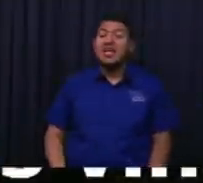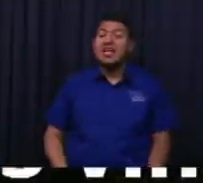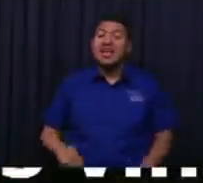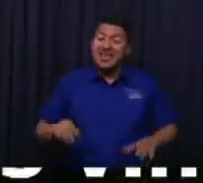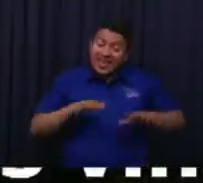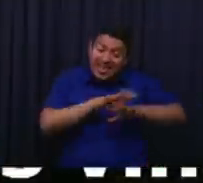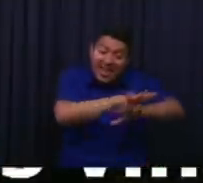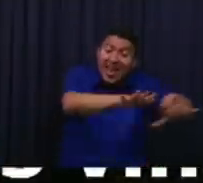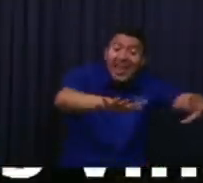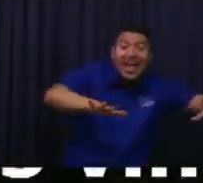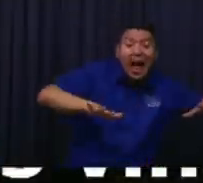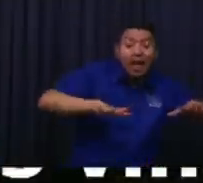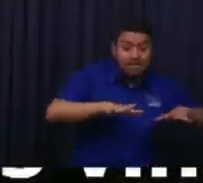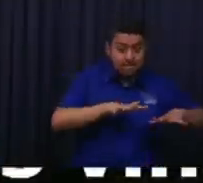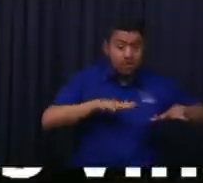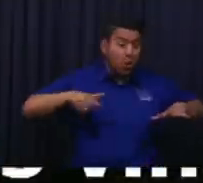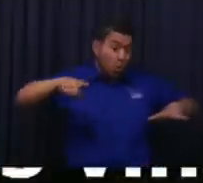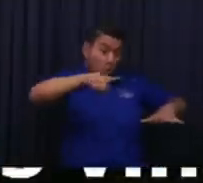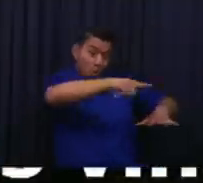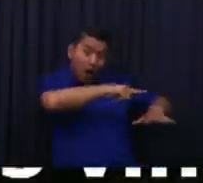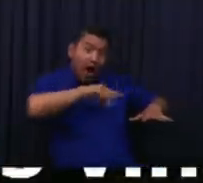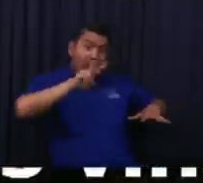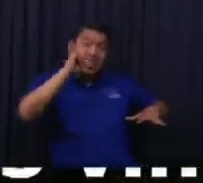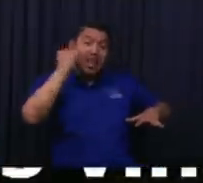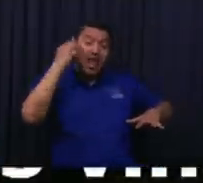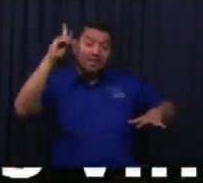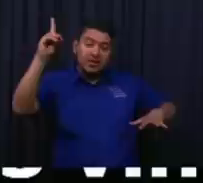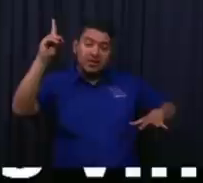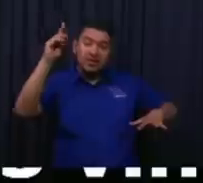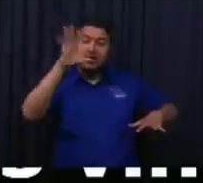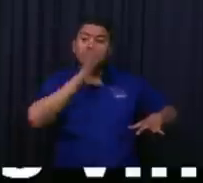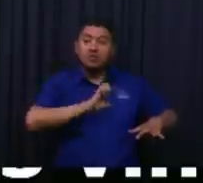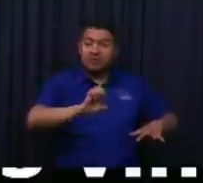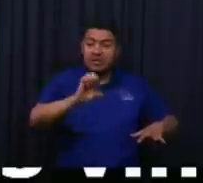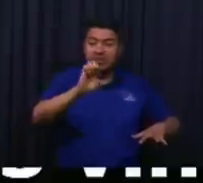eso, voy a esperar que se vaya porque,